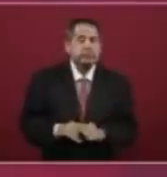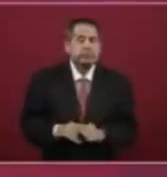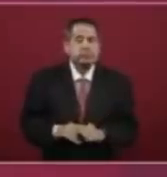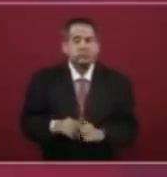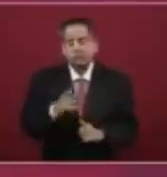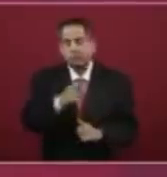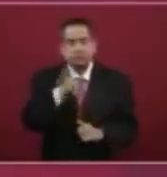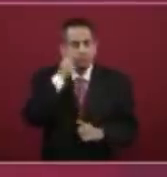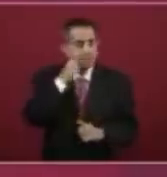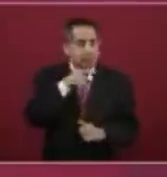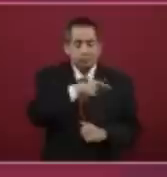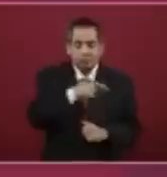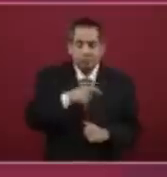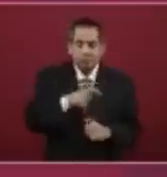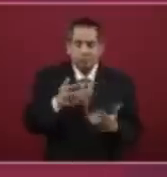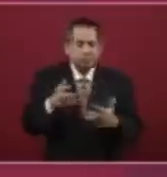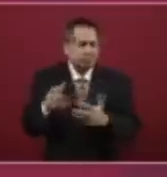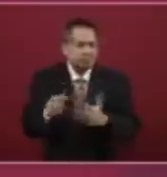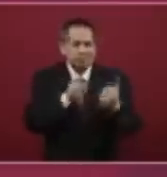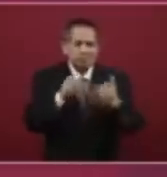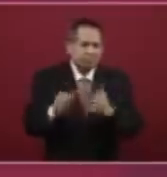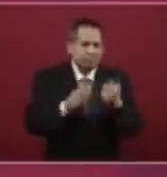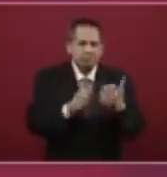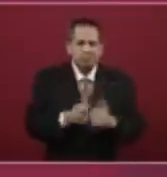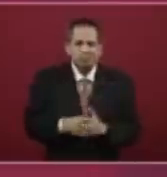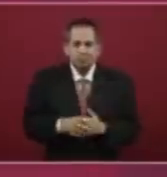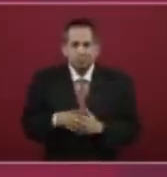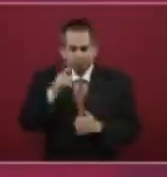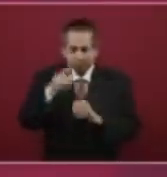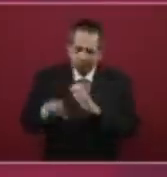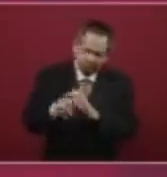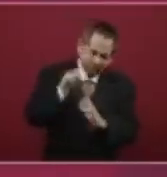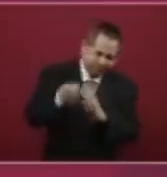por más que se apuraron a saquear,